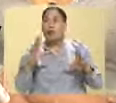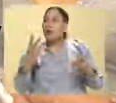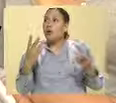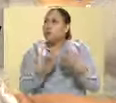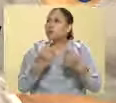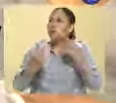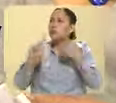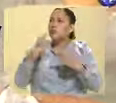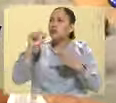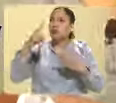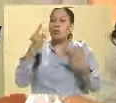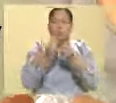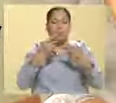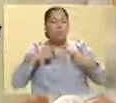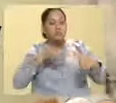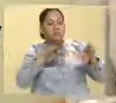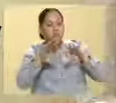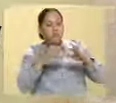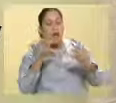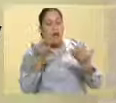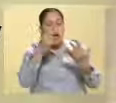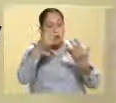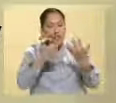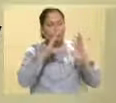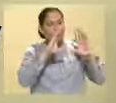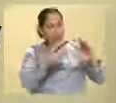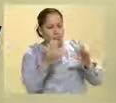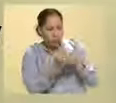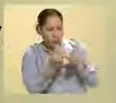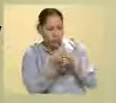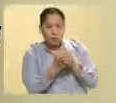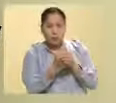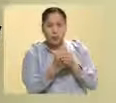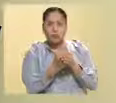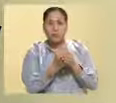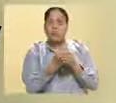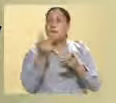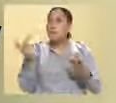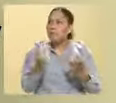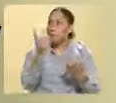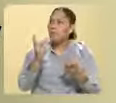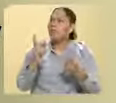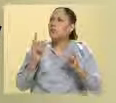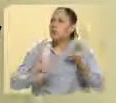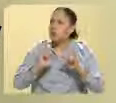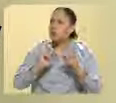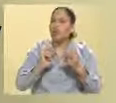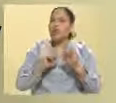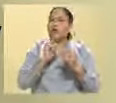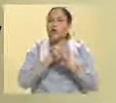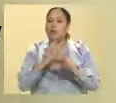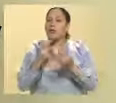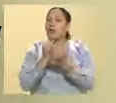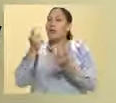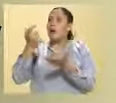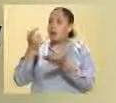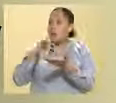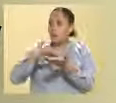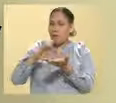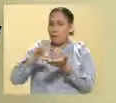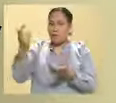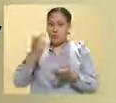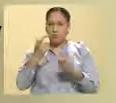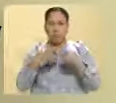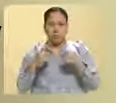conjunta con los trabajadores acciones de capacitación, consultoría, formación y apoyo técnico que contribuyan,